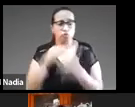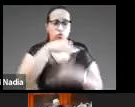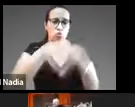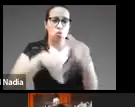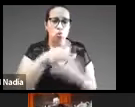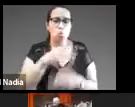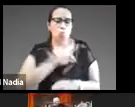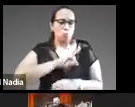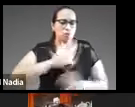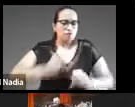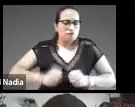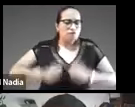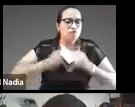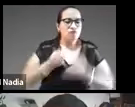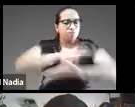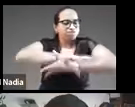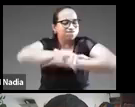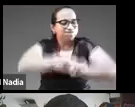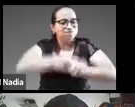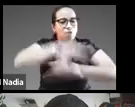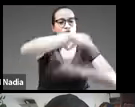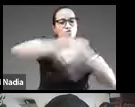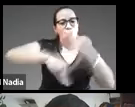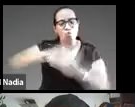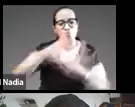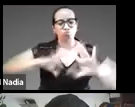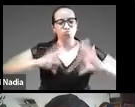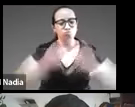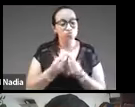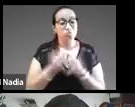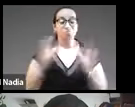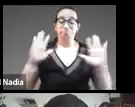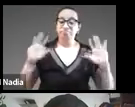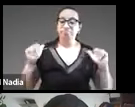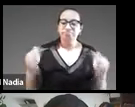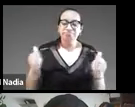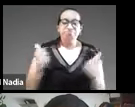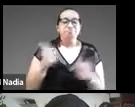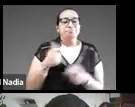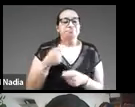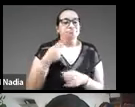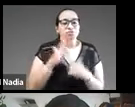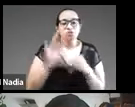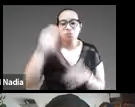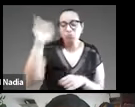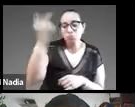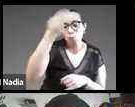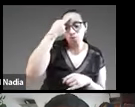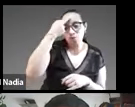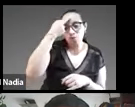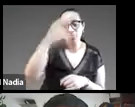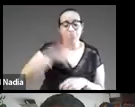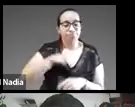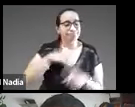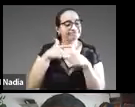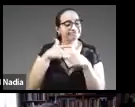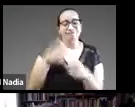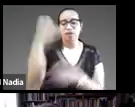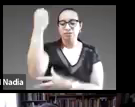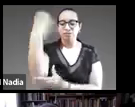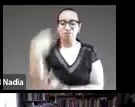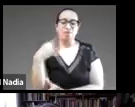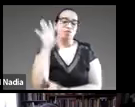los lazos entre todas, todos y todes. Nos despedimos, no sin antes recordarles que, bueno, estamos en semáforo naranja,